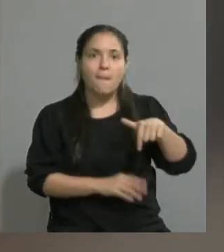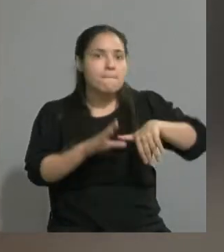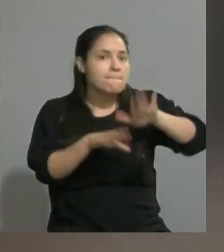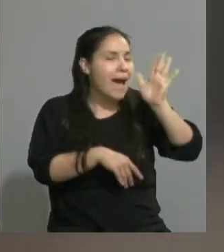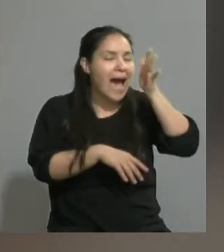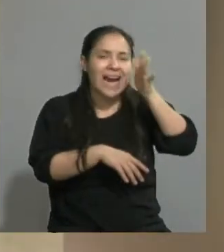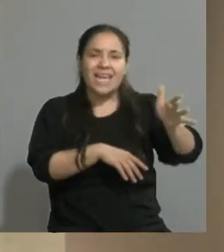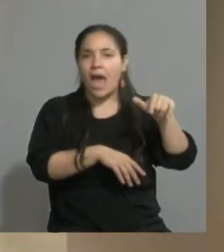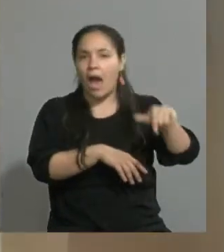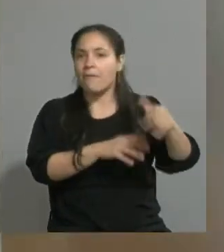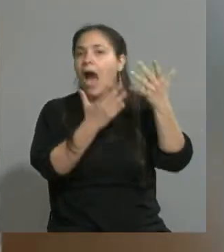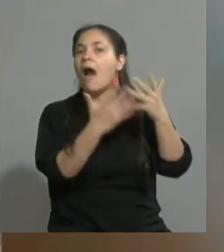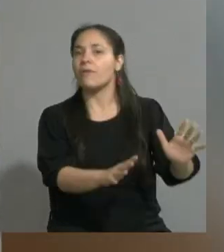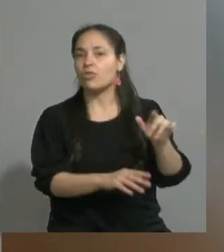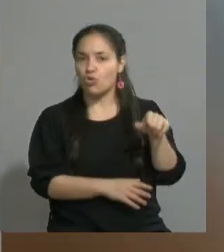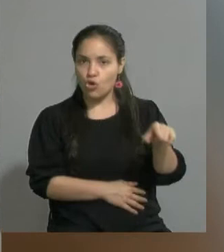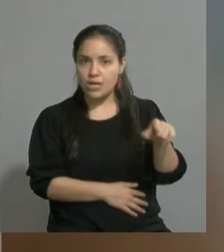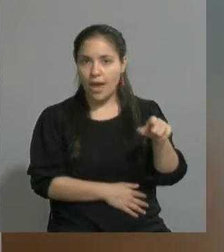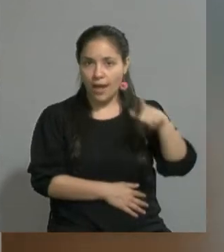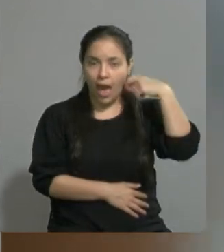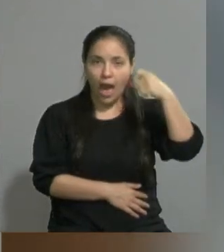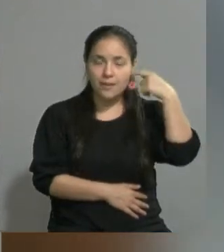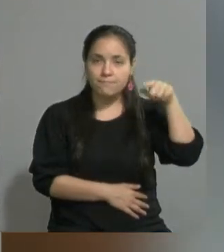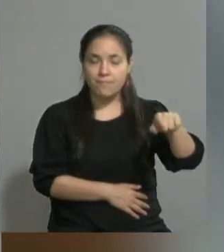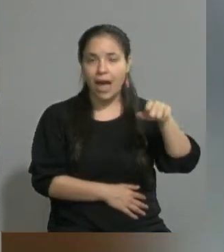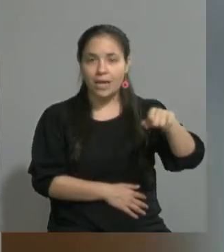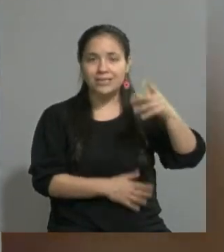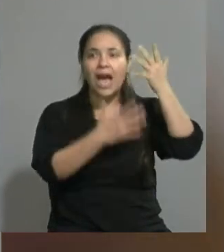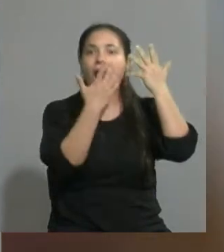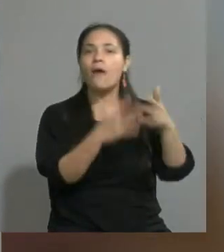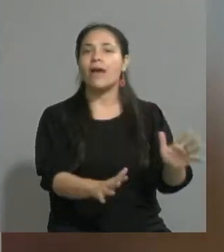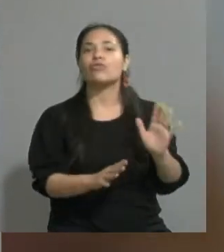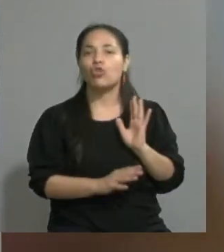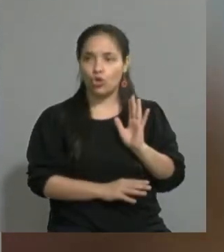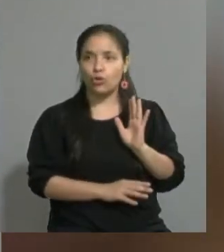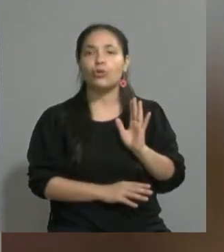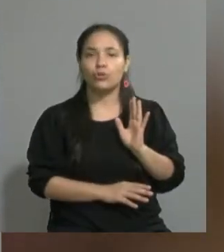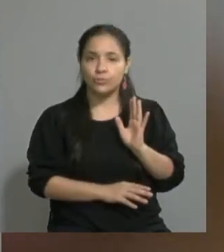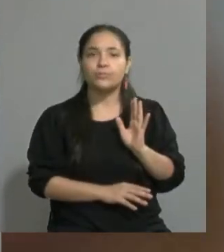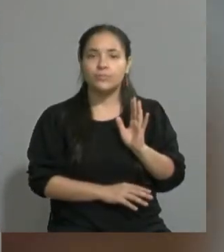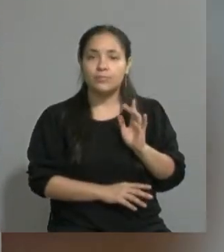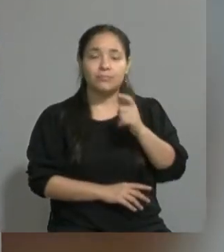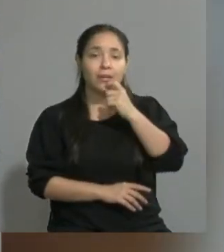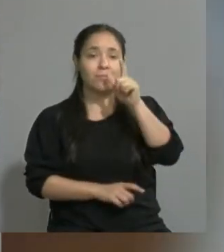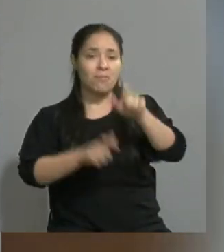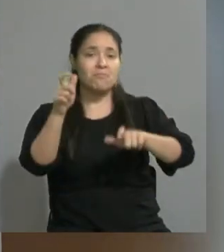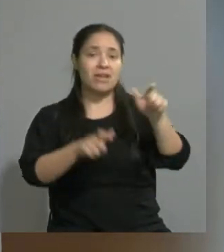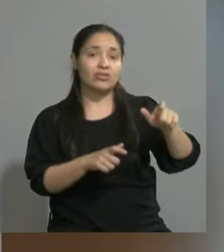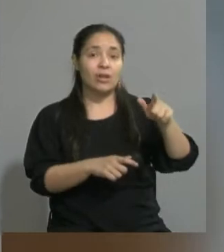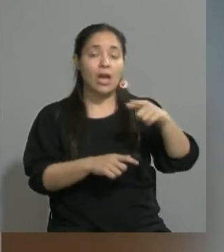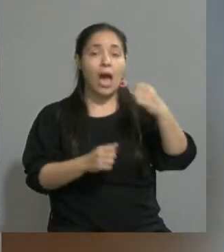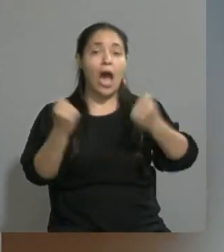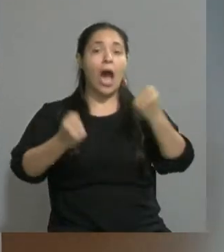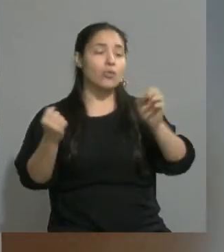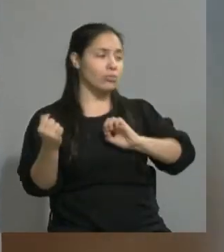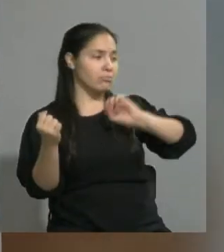que existe sobre los animales, es el abandono. Vemos gente que tira al perro desde el